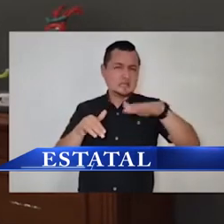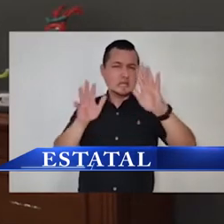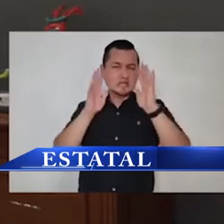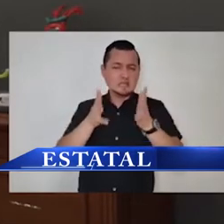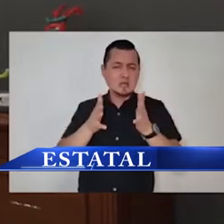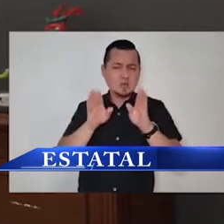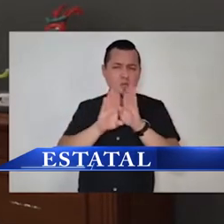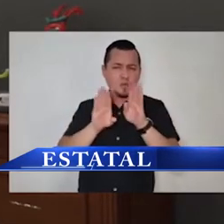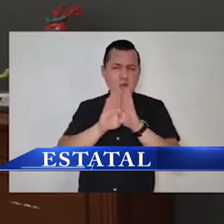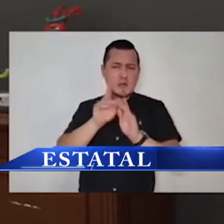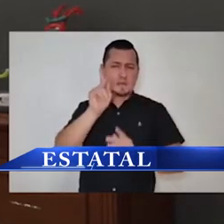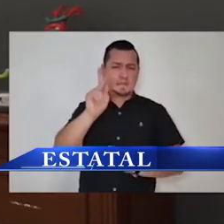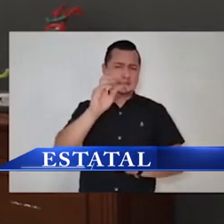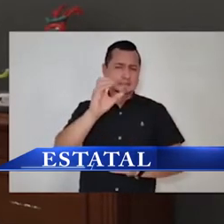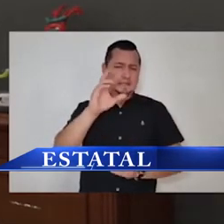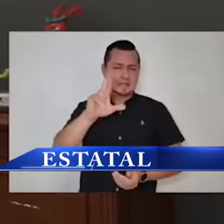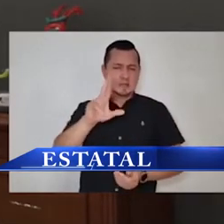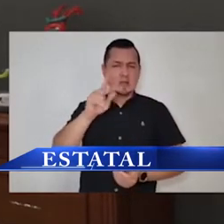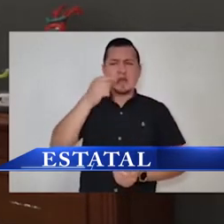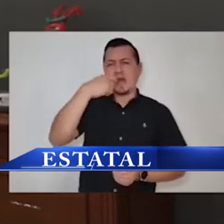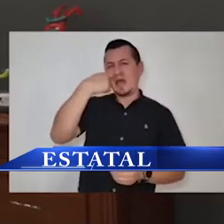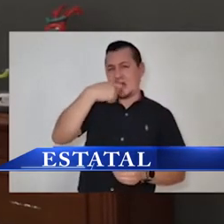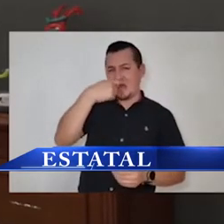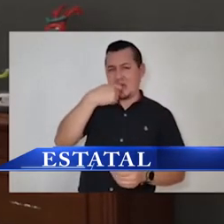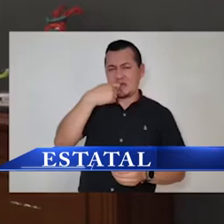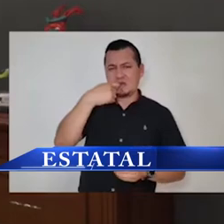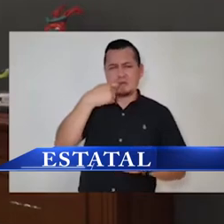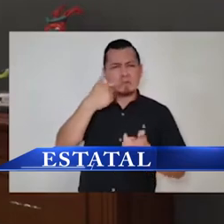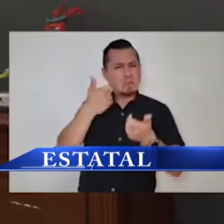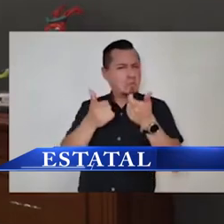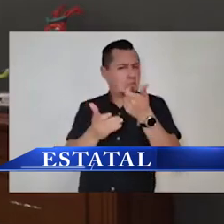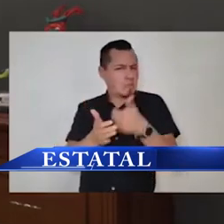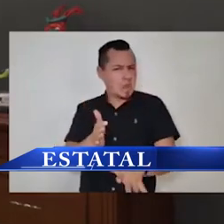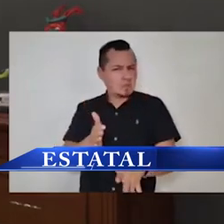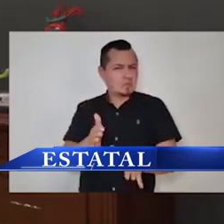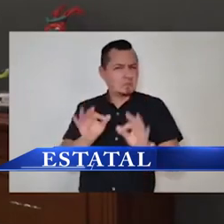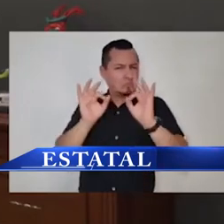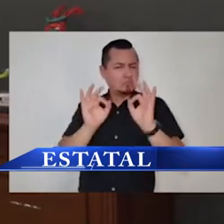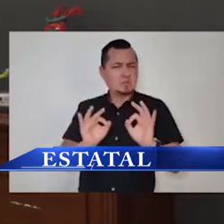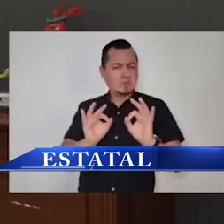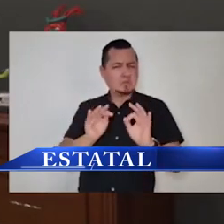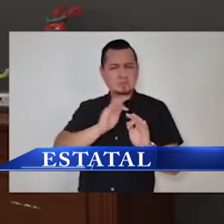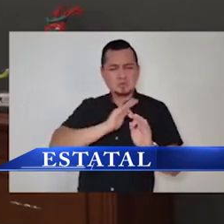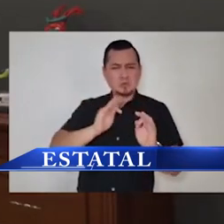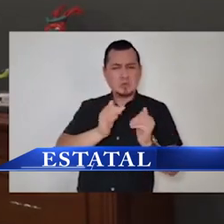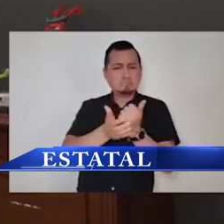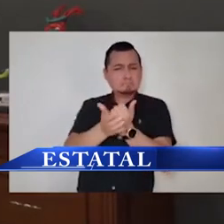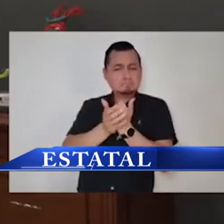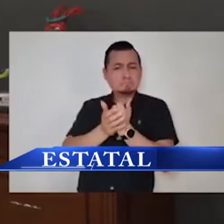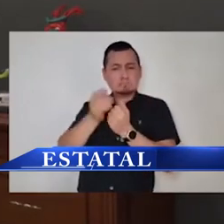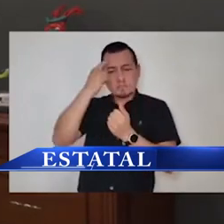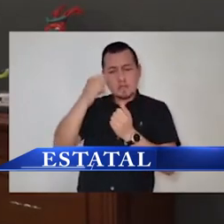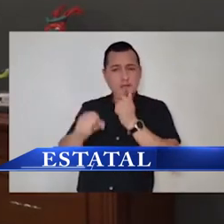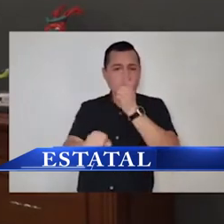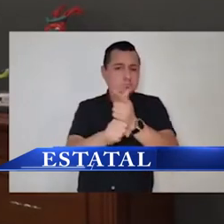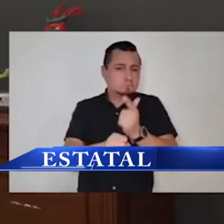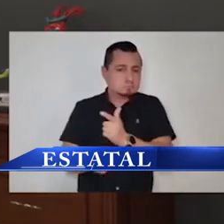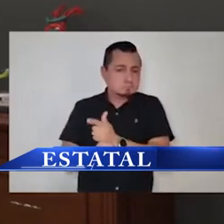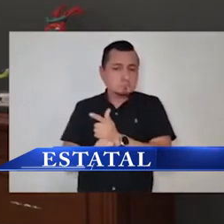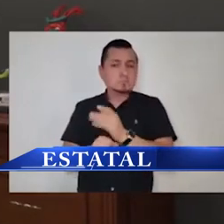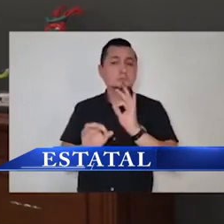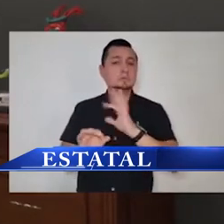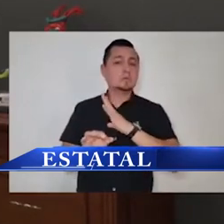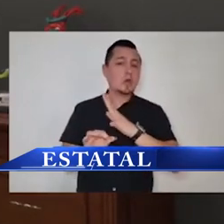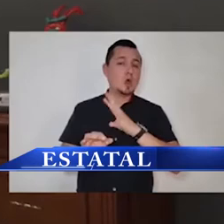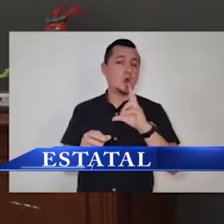quizá estemos haciendo pruebas de PCR en saliva a bajo costo, lo cual nos ayudará mucho en la detección